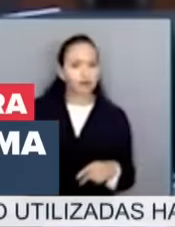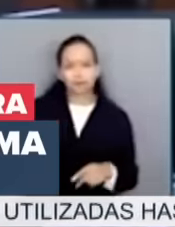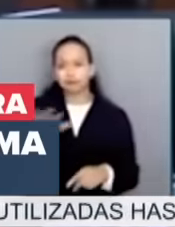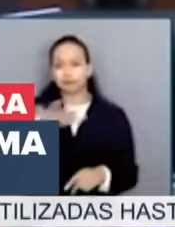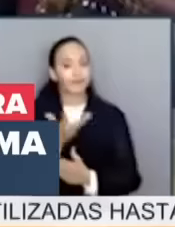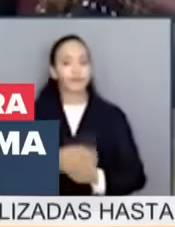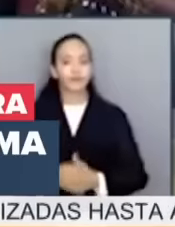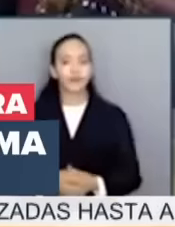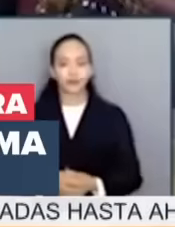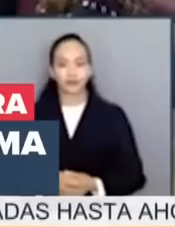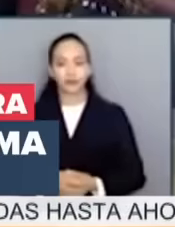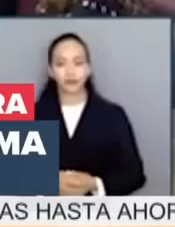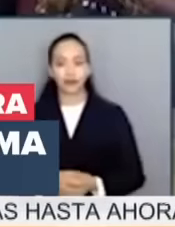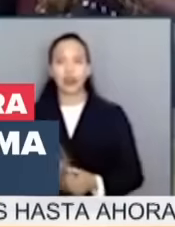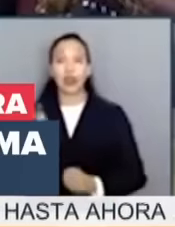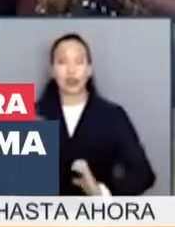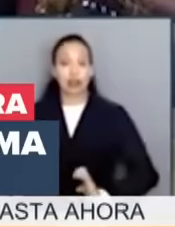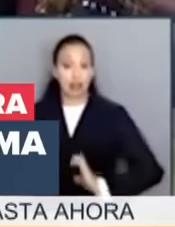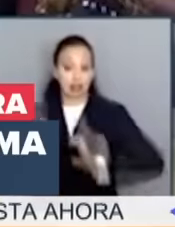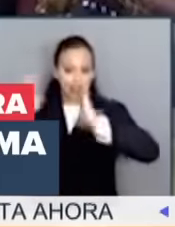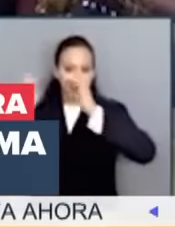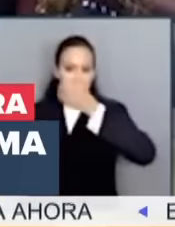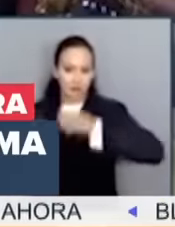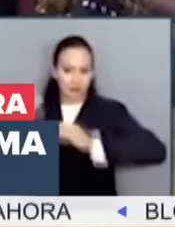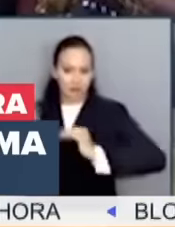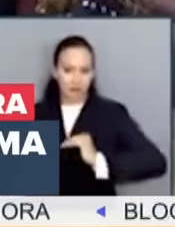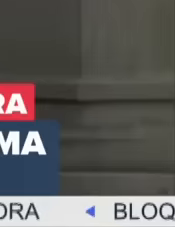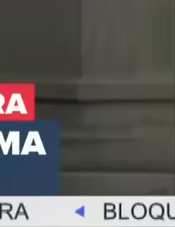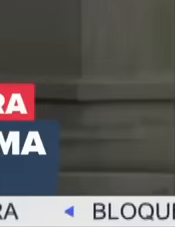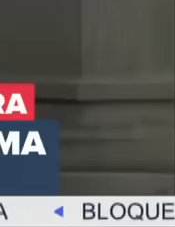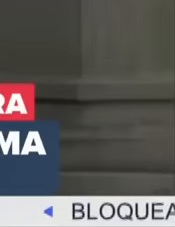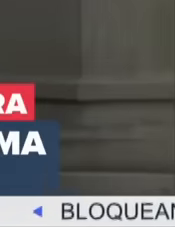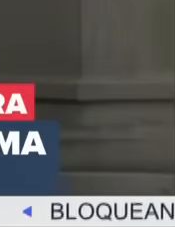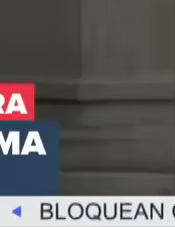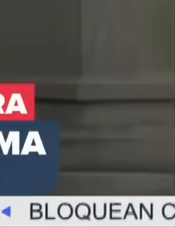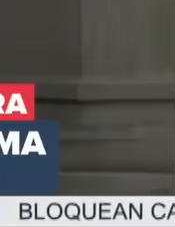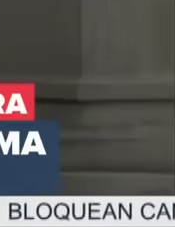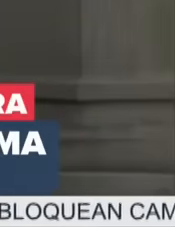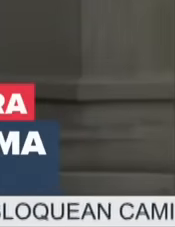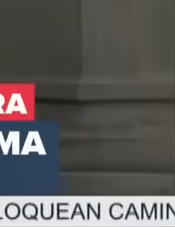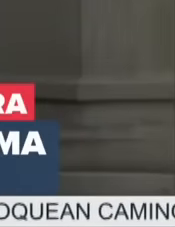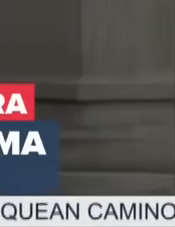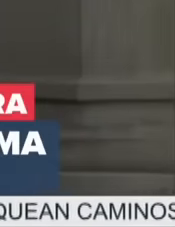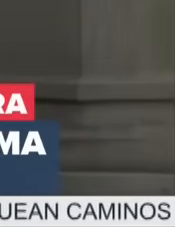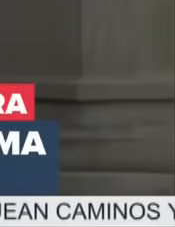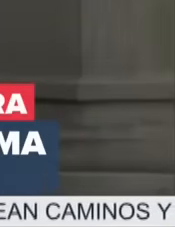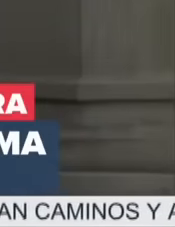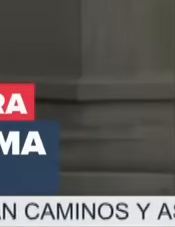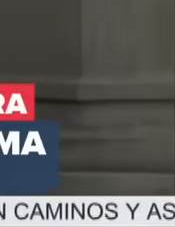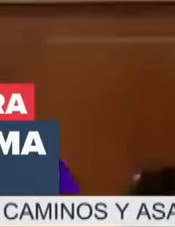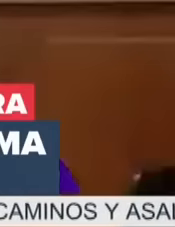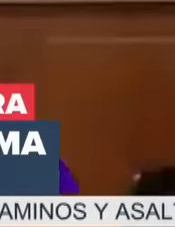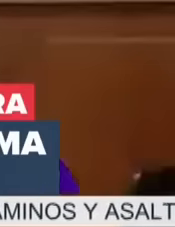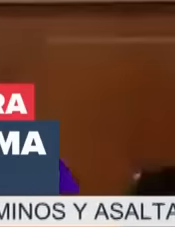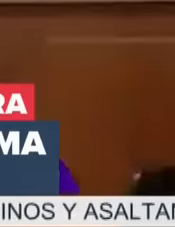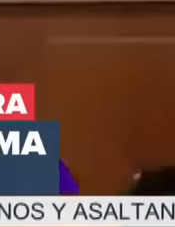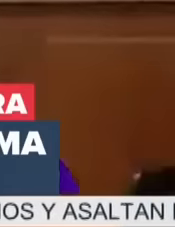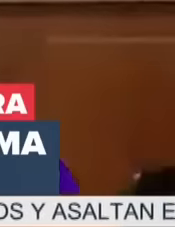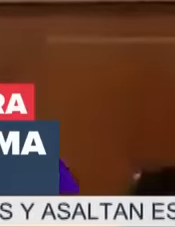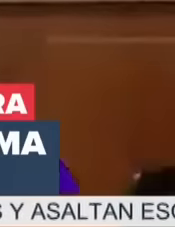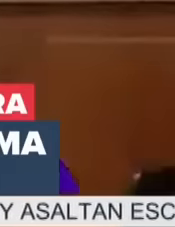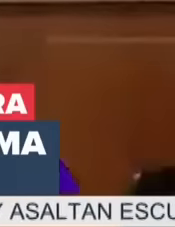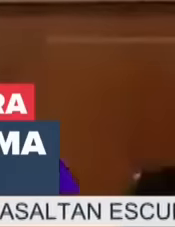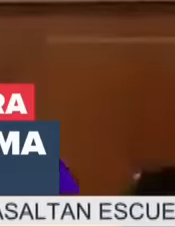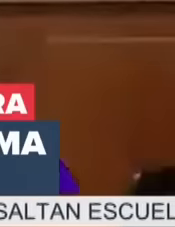anunció ayer una denuncia y dijo que quiere un juicio político en